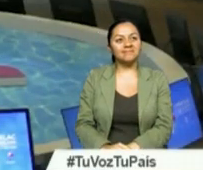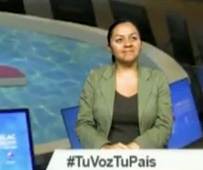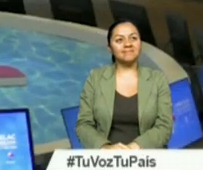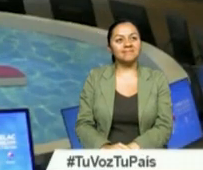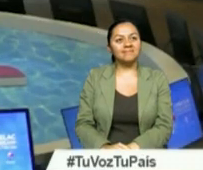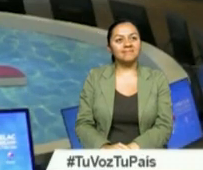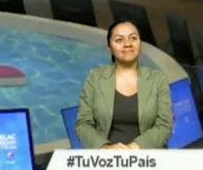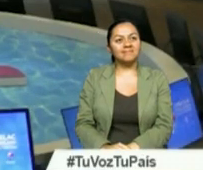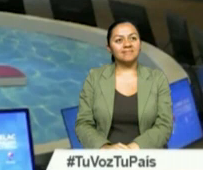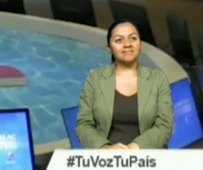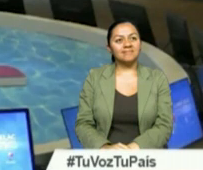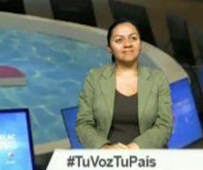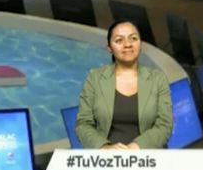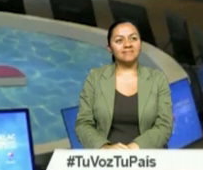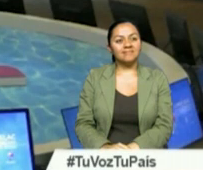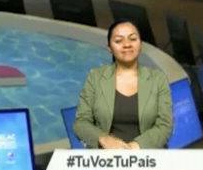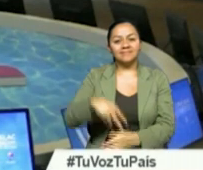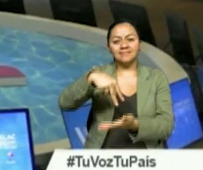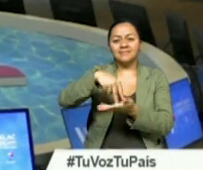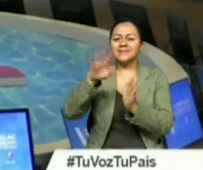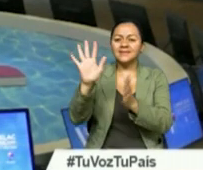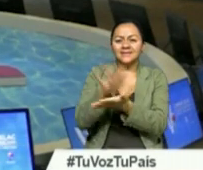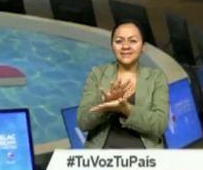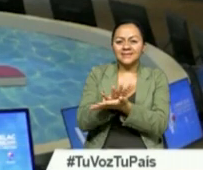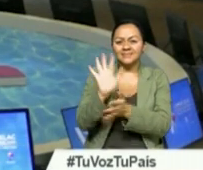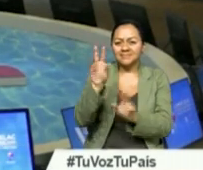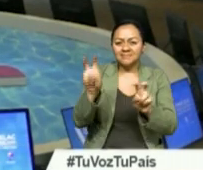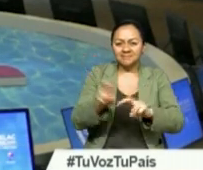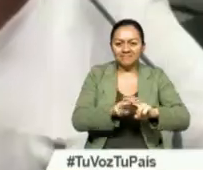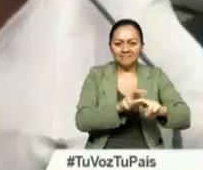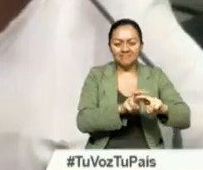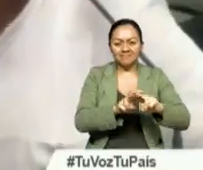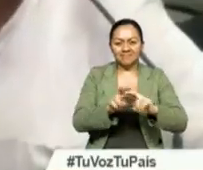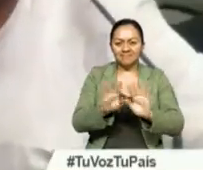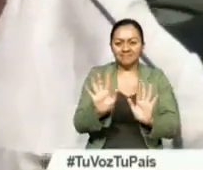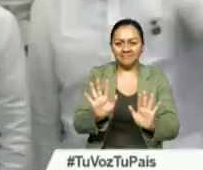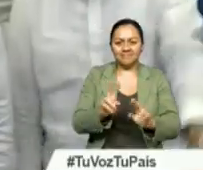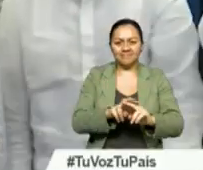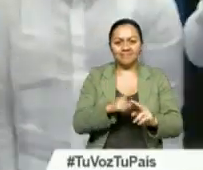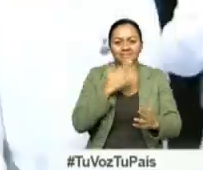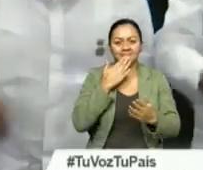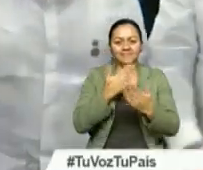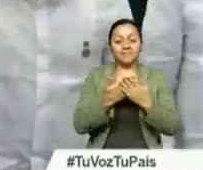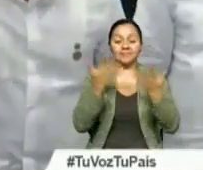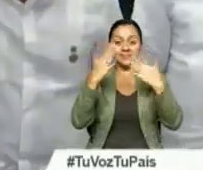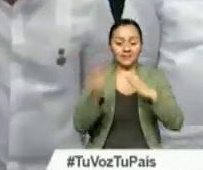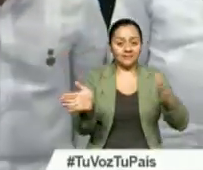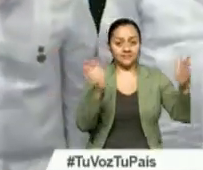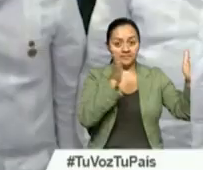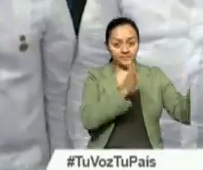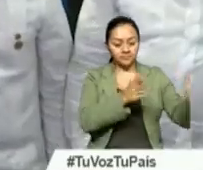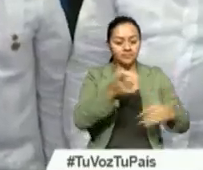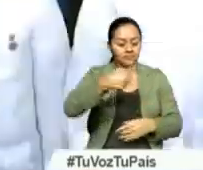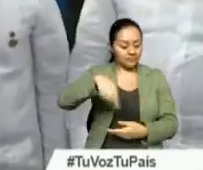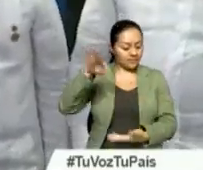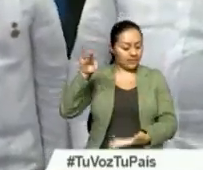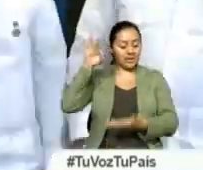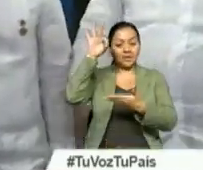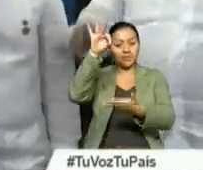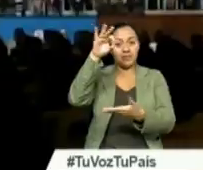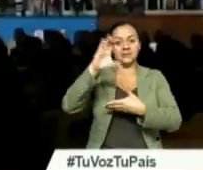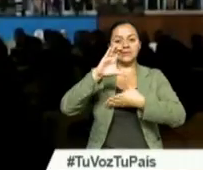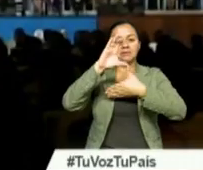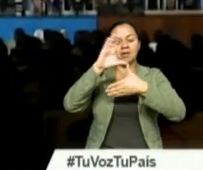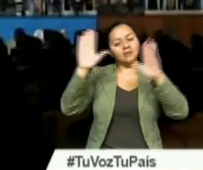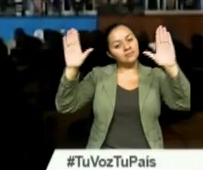Gracias. Gracias, compañero. De esta manera, los representantes de la CELAC